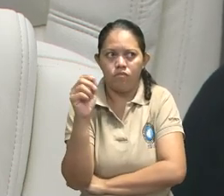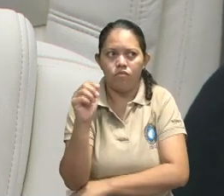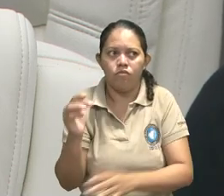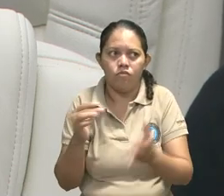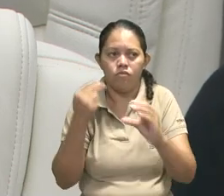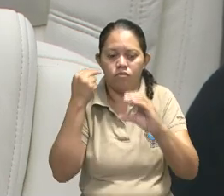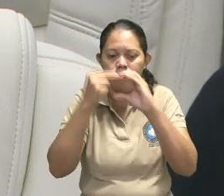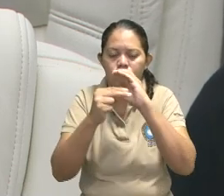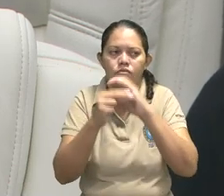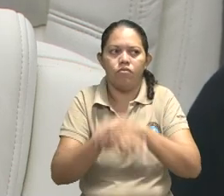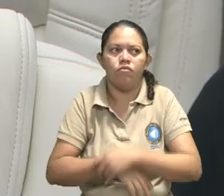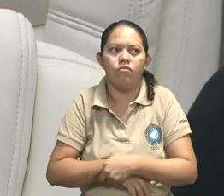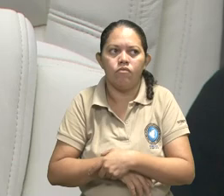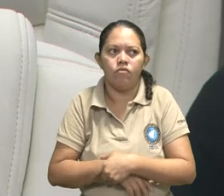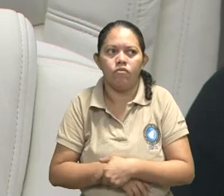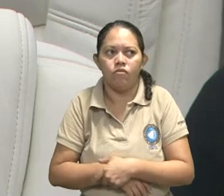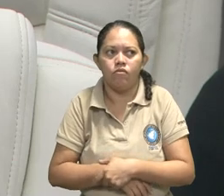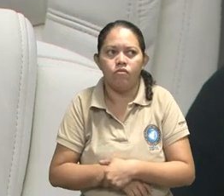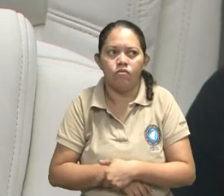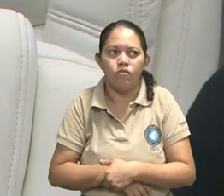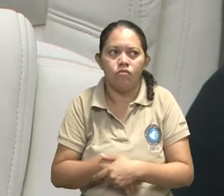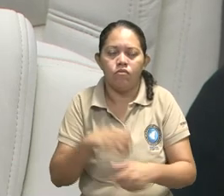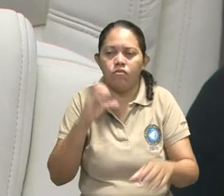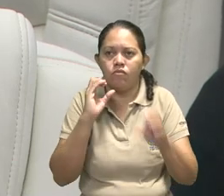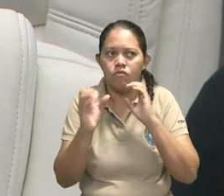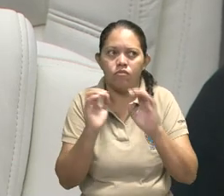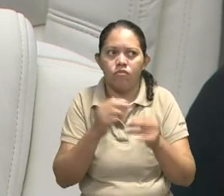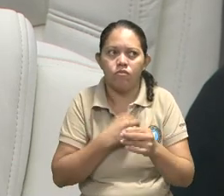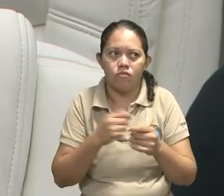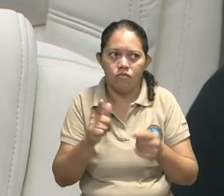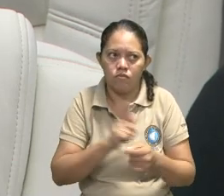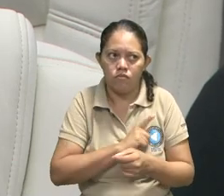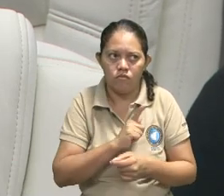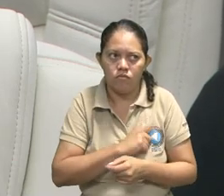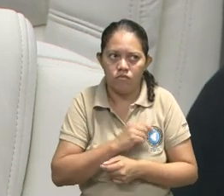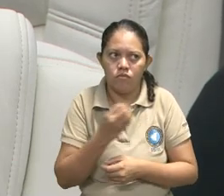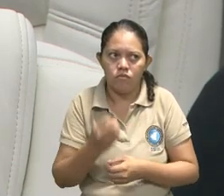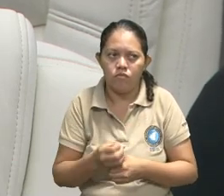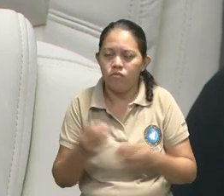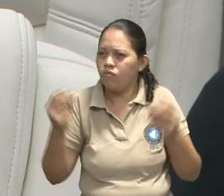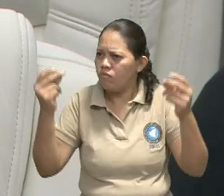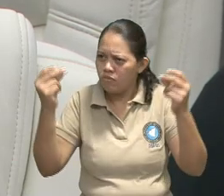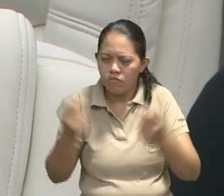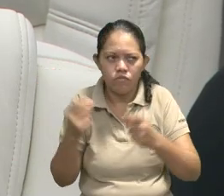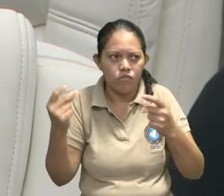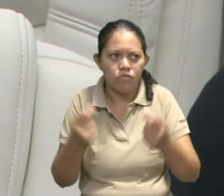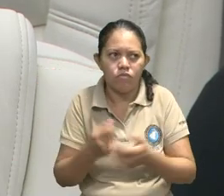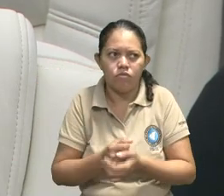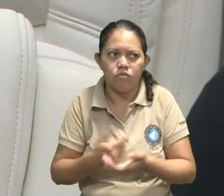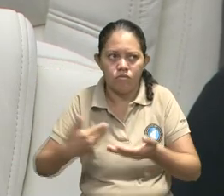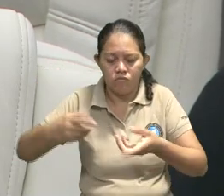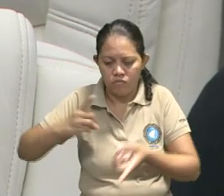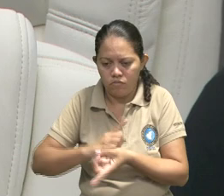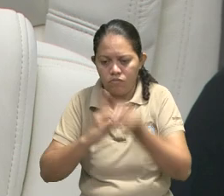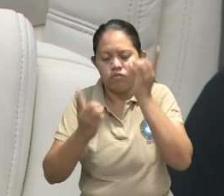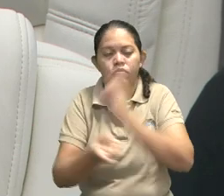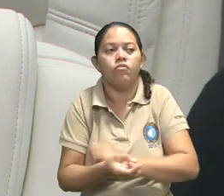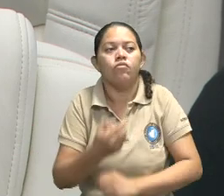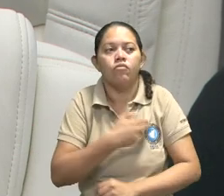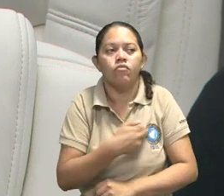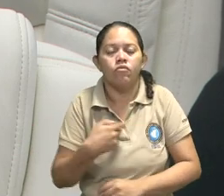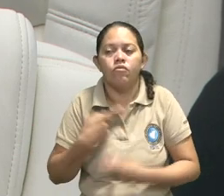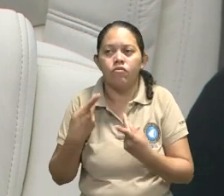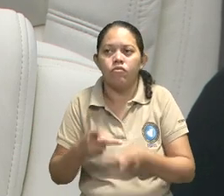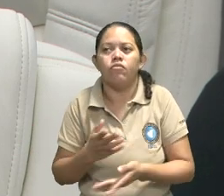Correos. El sector de las telecomunicaciones ha tenido una rápida y constante evolución,